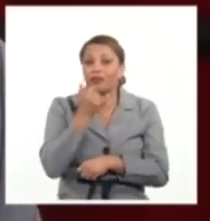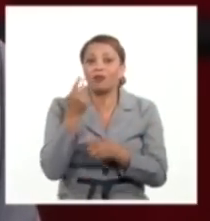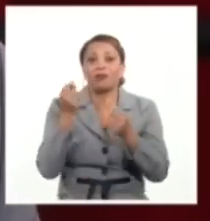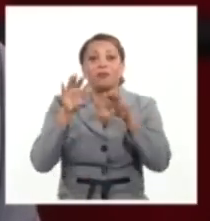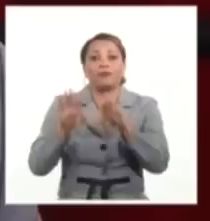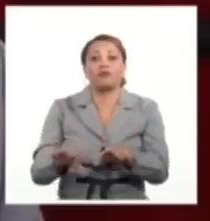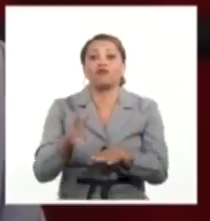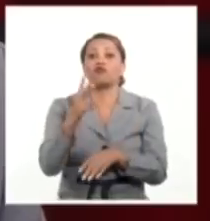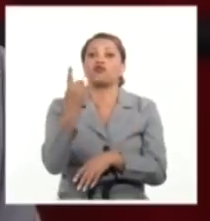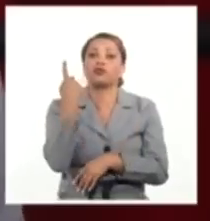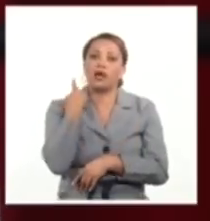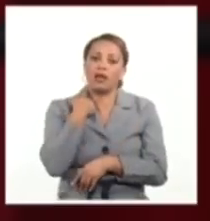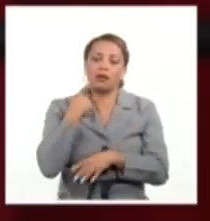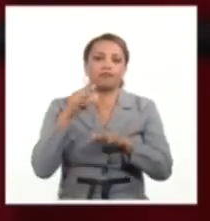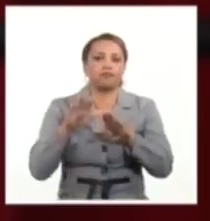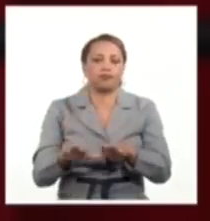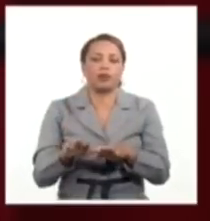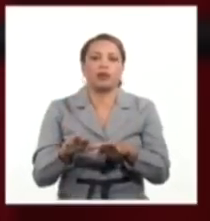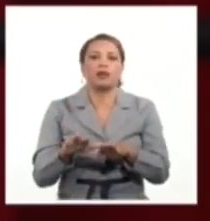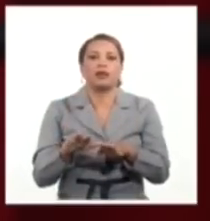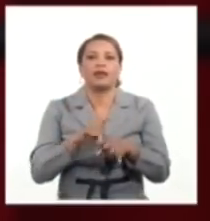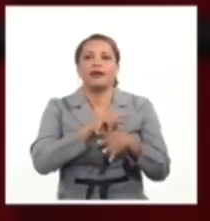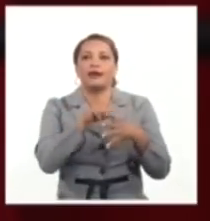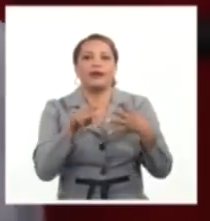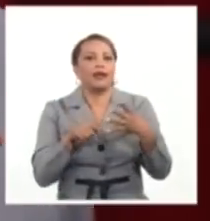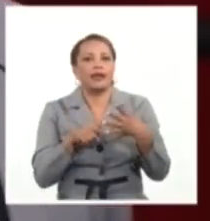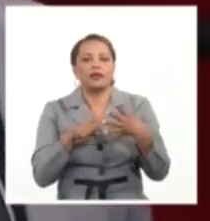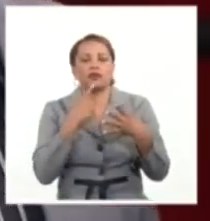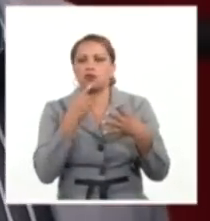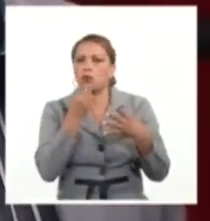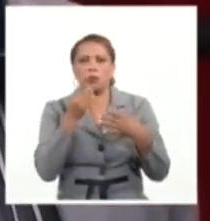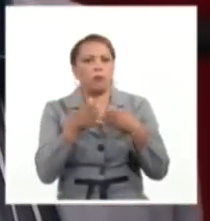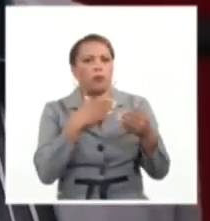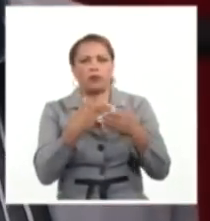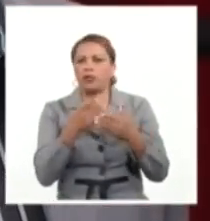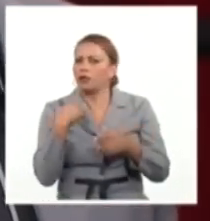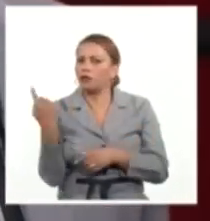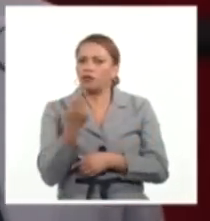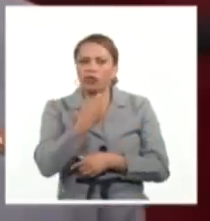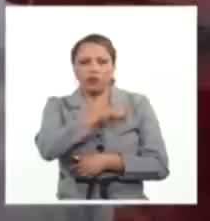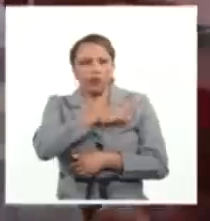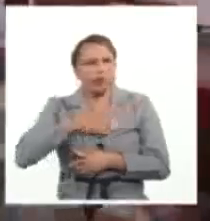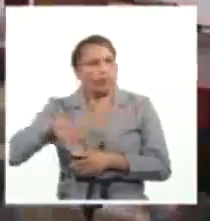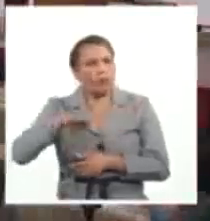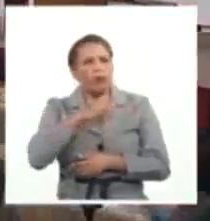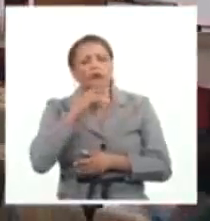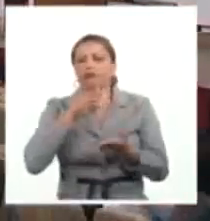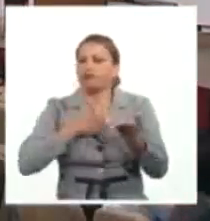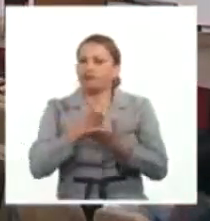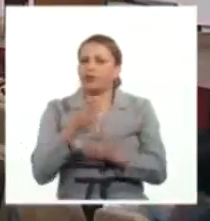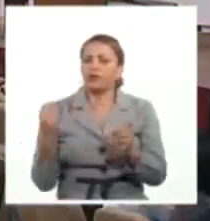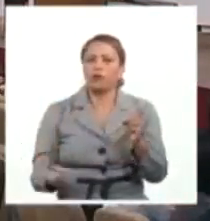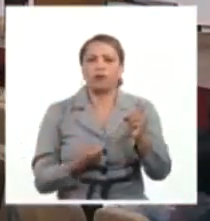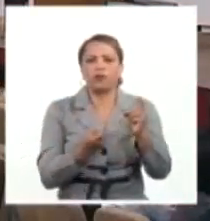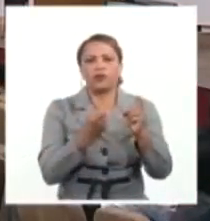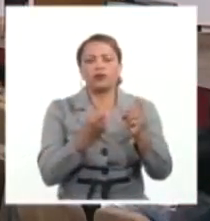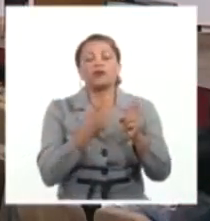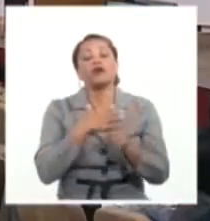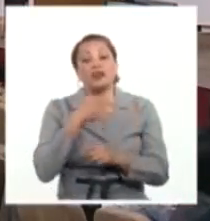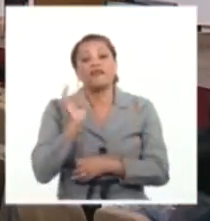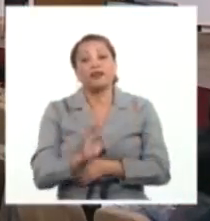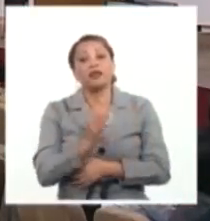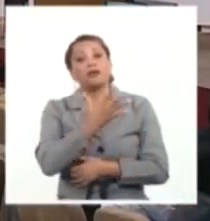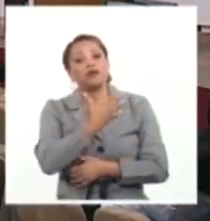durante 2 años, no ha sido motivo para el desaliento o la desmovilización. Lo que hemos sufrido